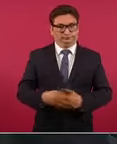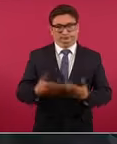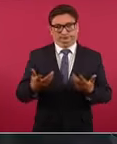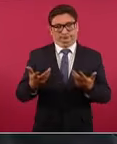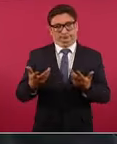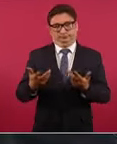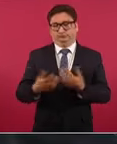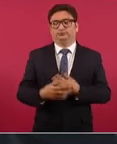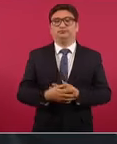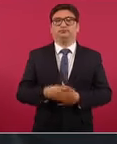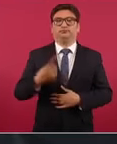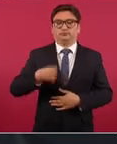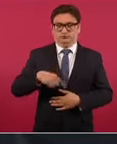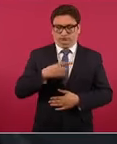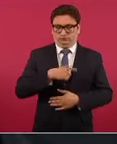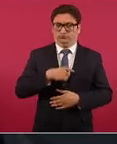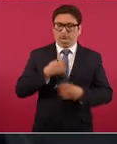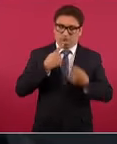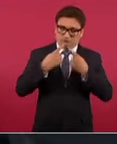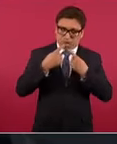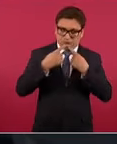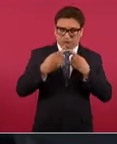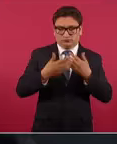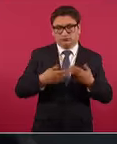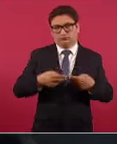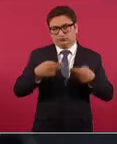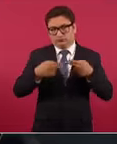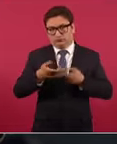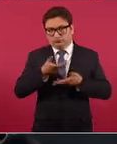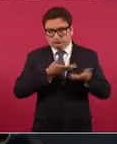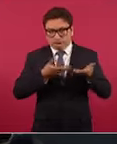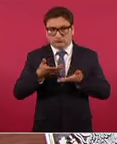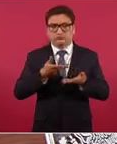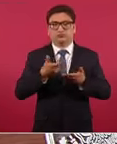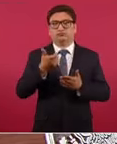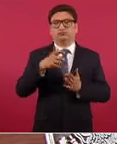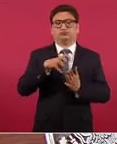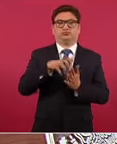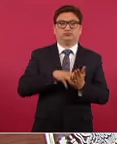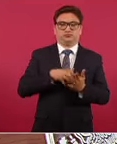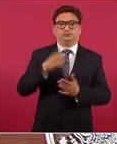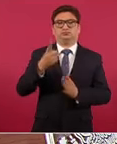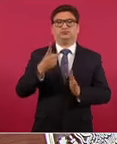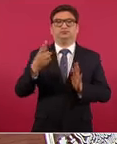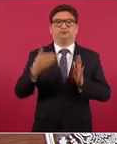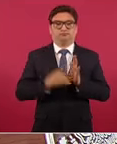hicimos una negociación ahorramos 1000